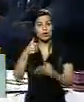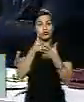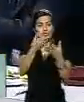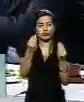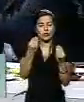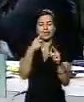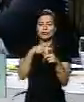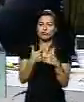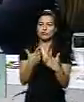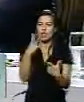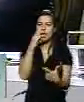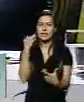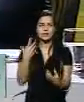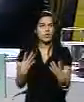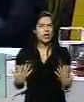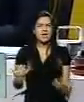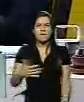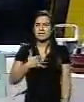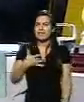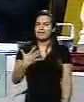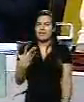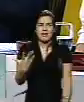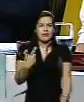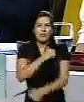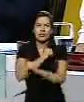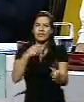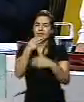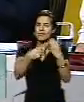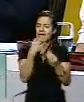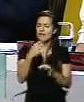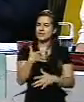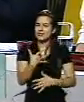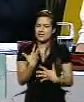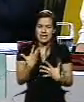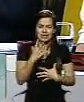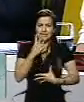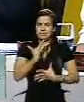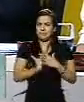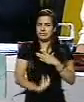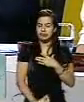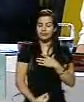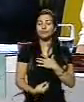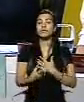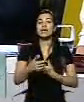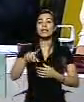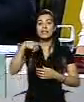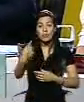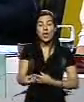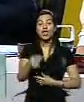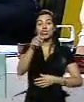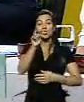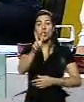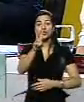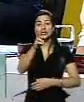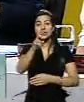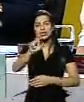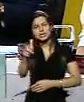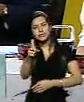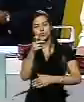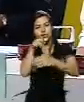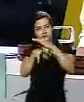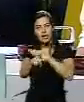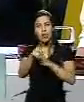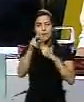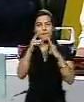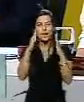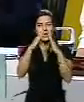experiencia que uno se siente impotente, hermano. Y después nosotros entramos a Miraflores a las dos y cuarto y no había absolutamente nada. Y